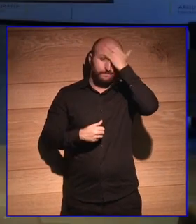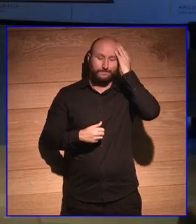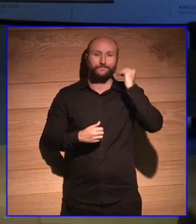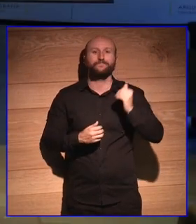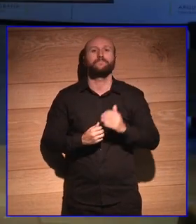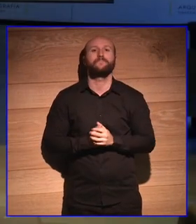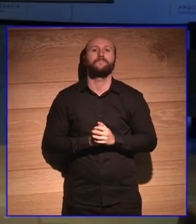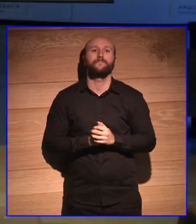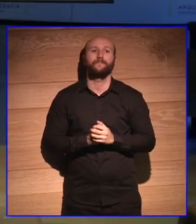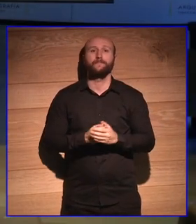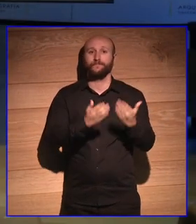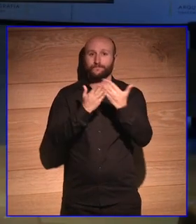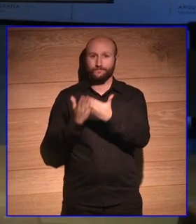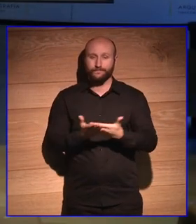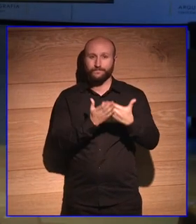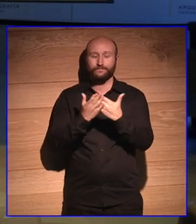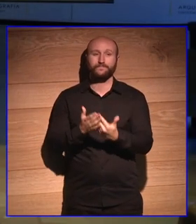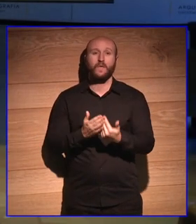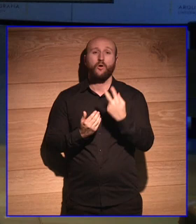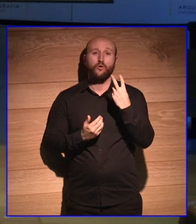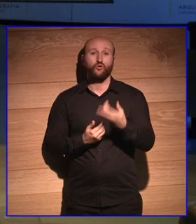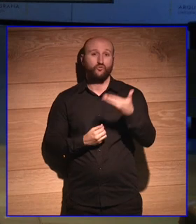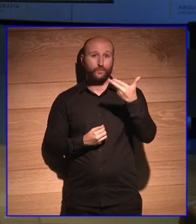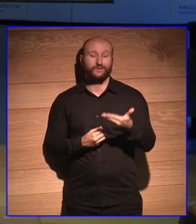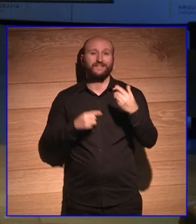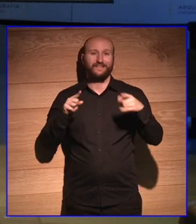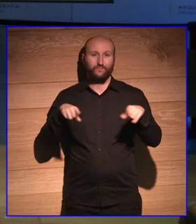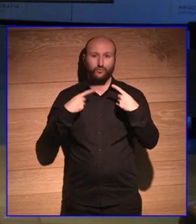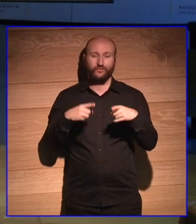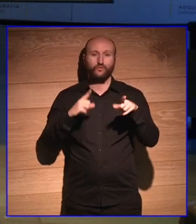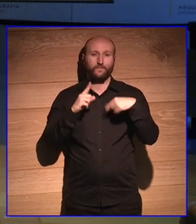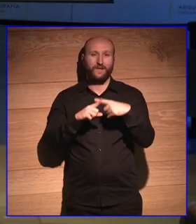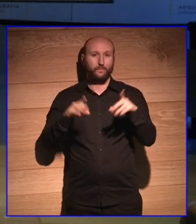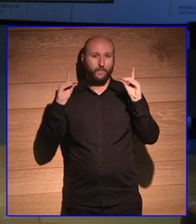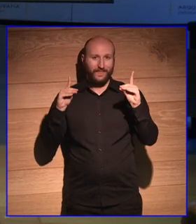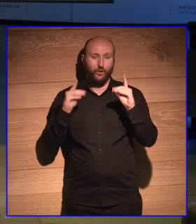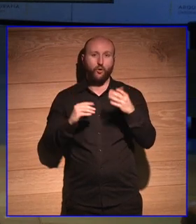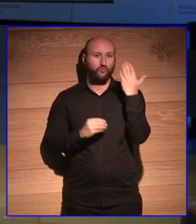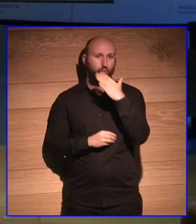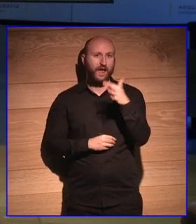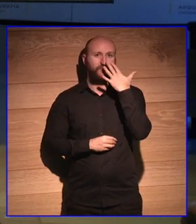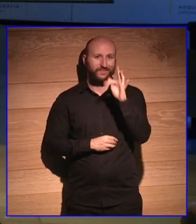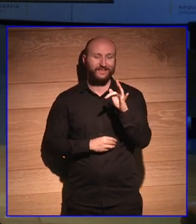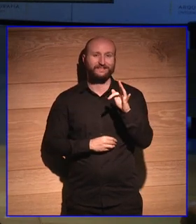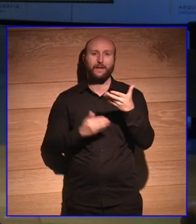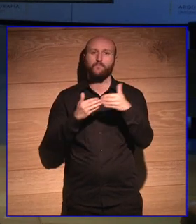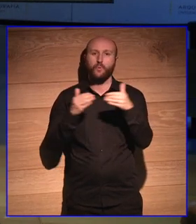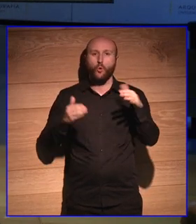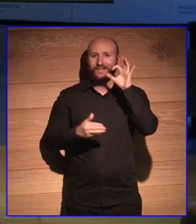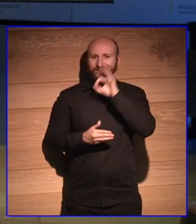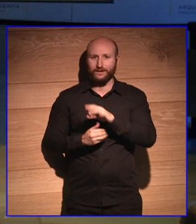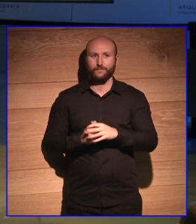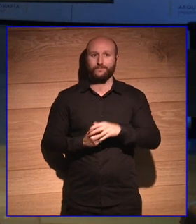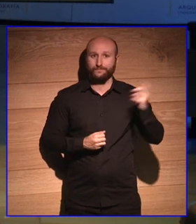estudió bajo la tutela de dos de los más importantes músicos y pedagogos de la escuela francesa de principios del siglo la